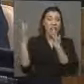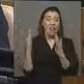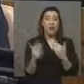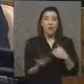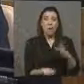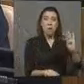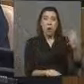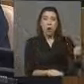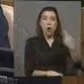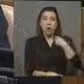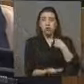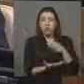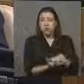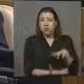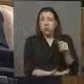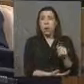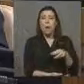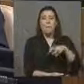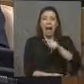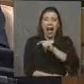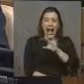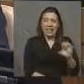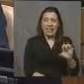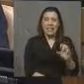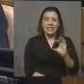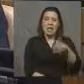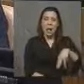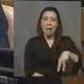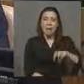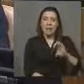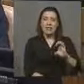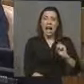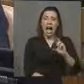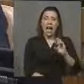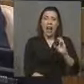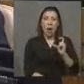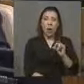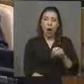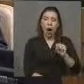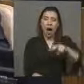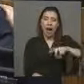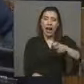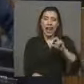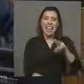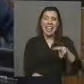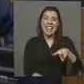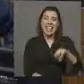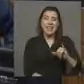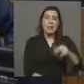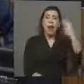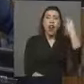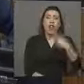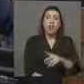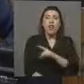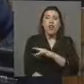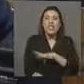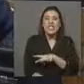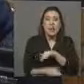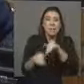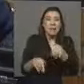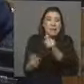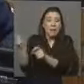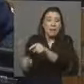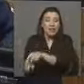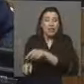Para la CMPC, para el Grupo Mate, para AUCO, para los Angelini, para los mismos dueños de Chile, presidente. Si estos mismos